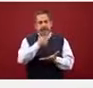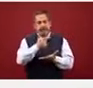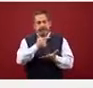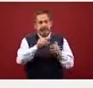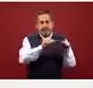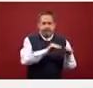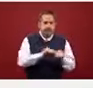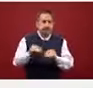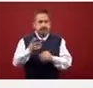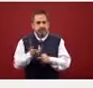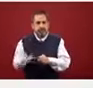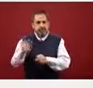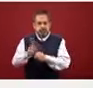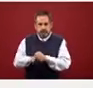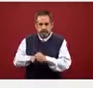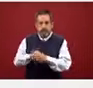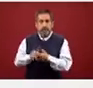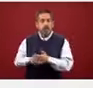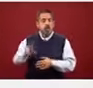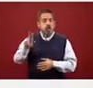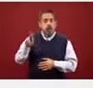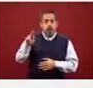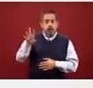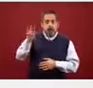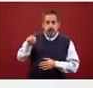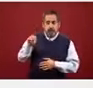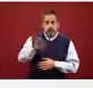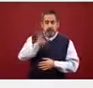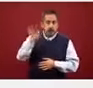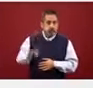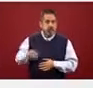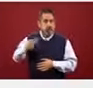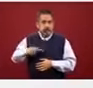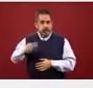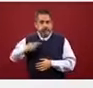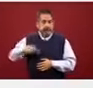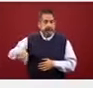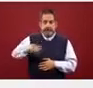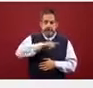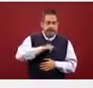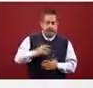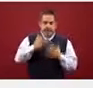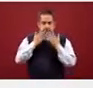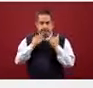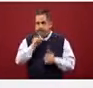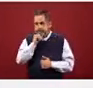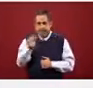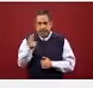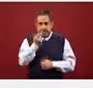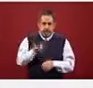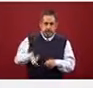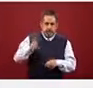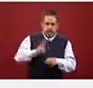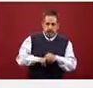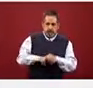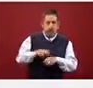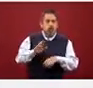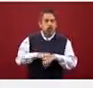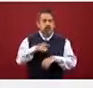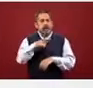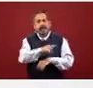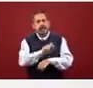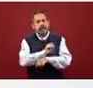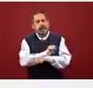requerir hospitalización, y 89% de personas que no han requerido hospitalización porque su enfermedad